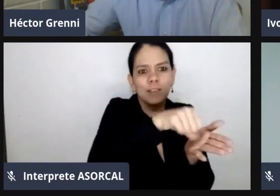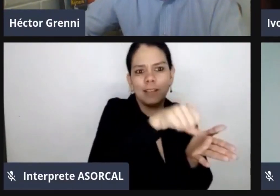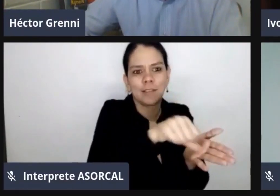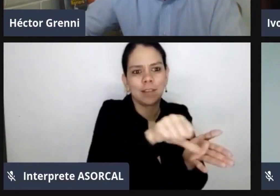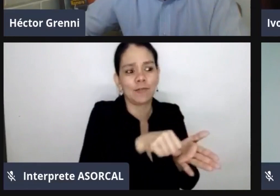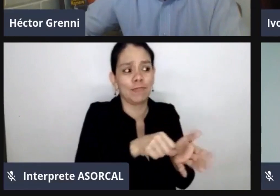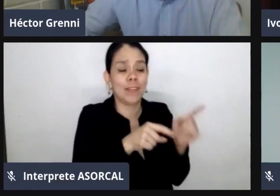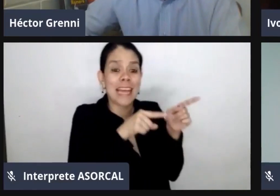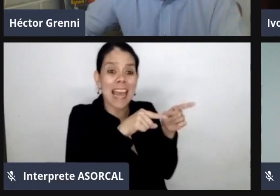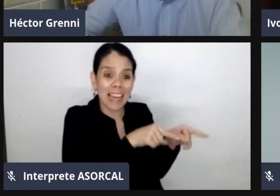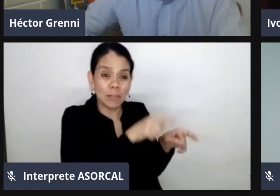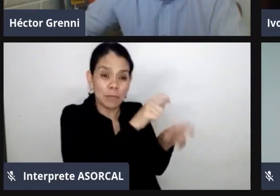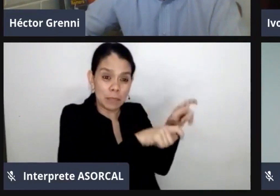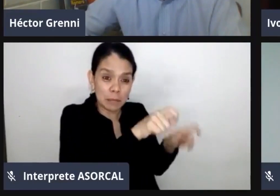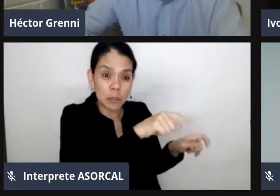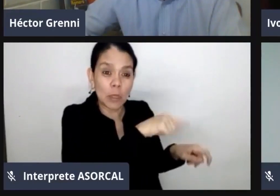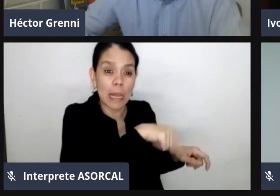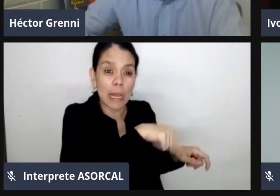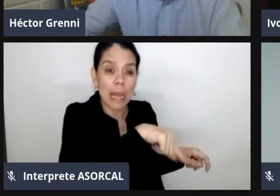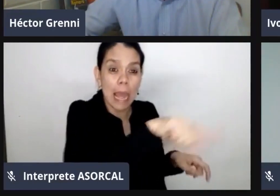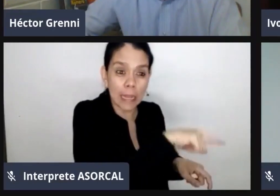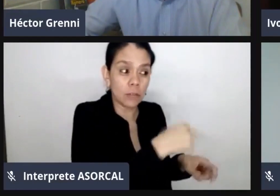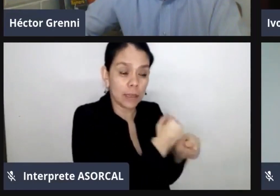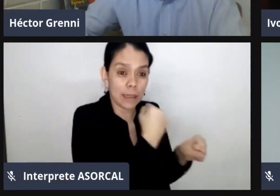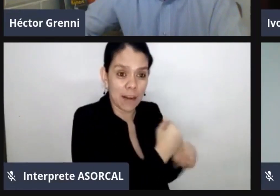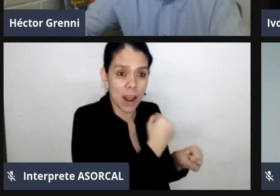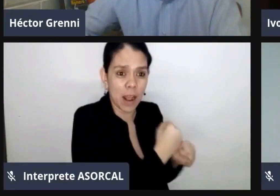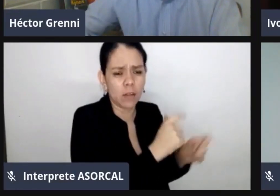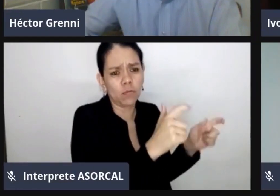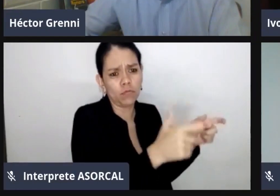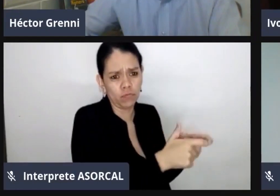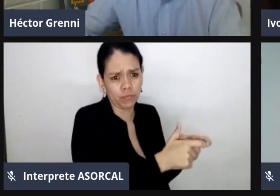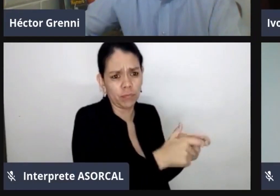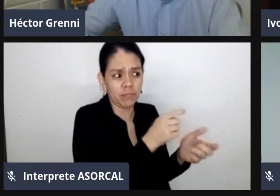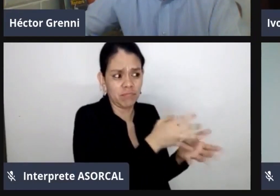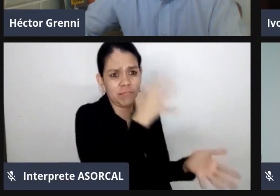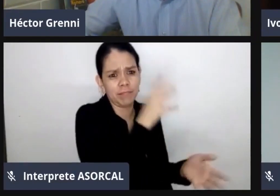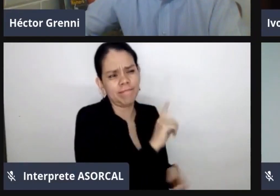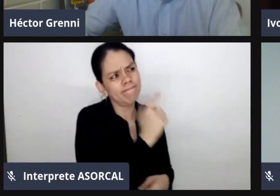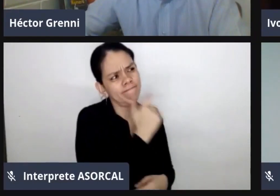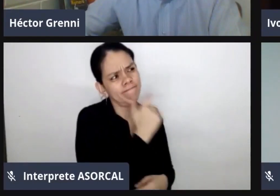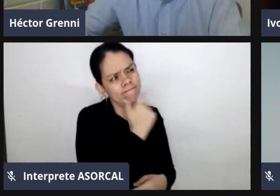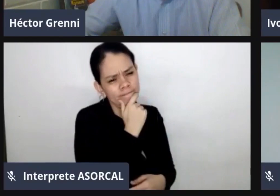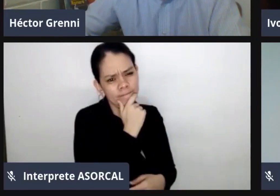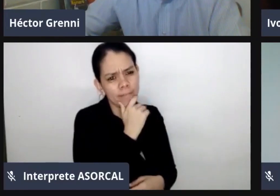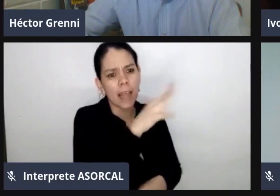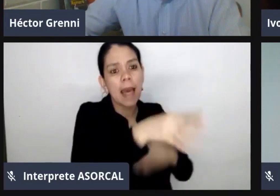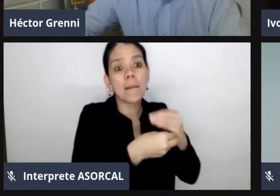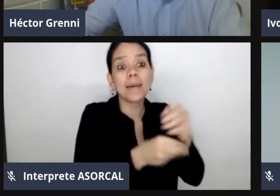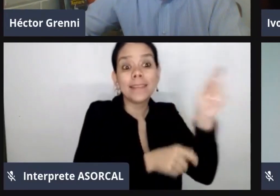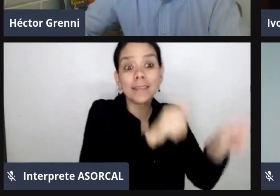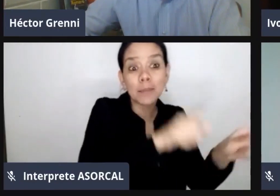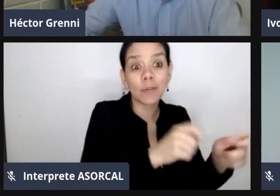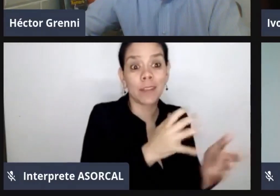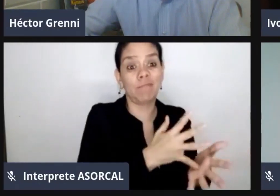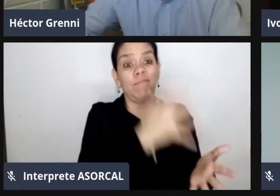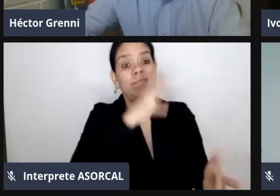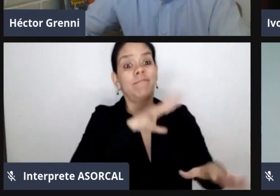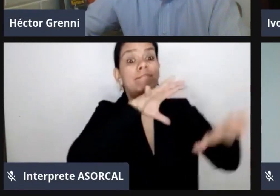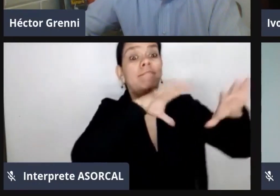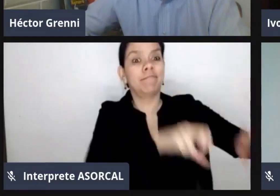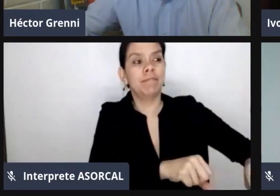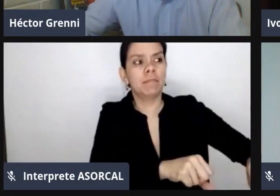Y los grandes productores están cada vez más, los terratenientes, dejando de lado su